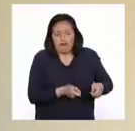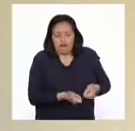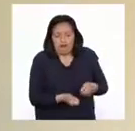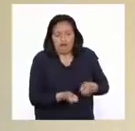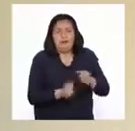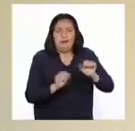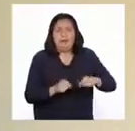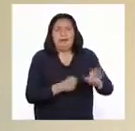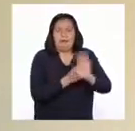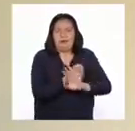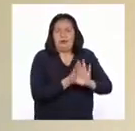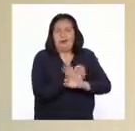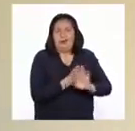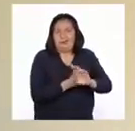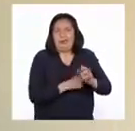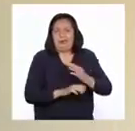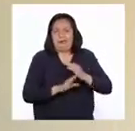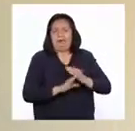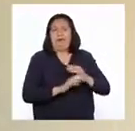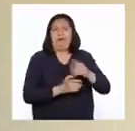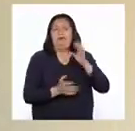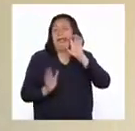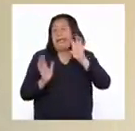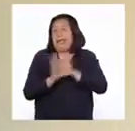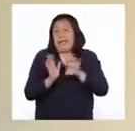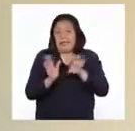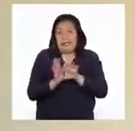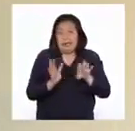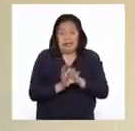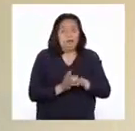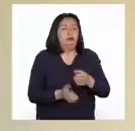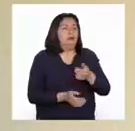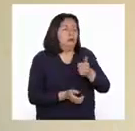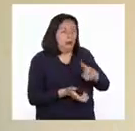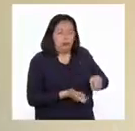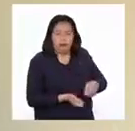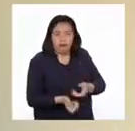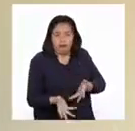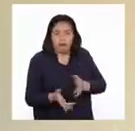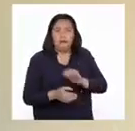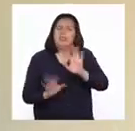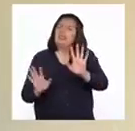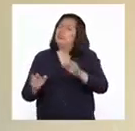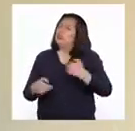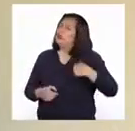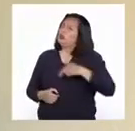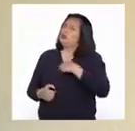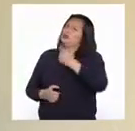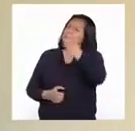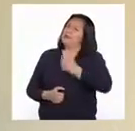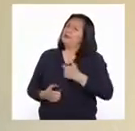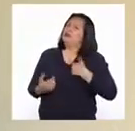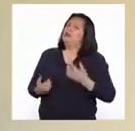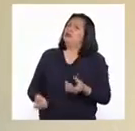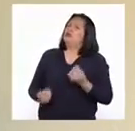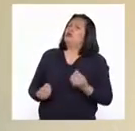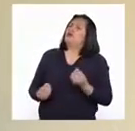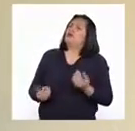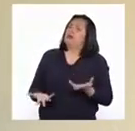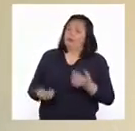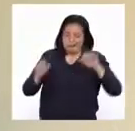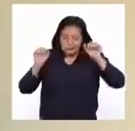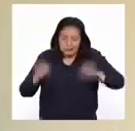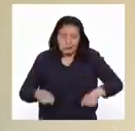que permitan protegerla contra las heladas, como por ejemplo el riego. ¿Y nosotros? Nosotros